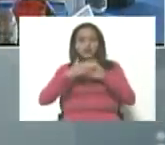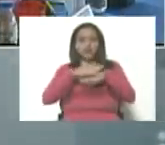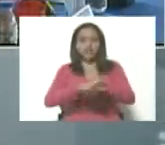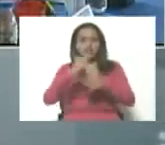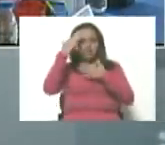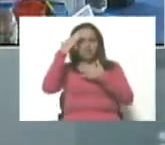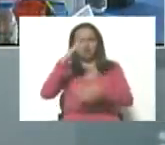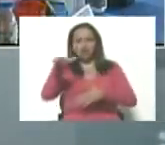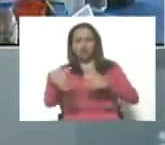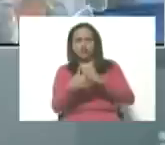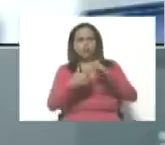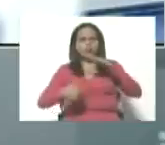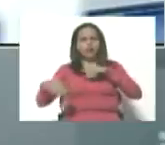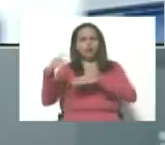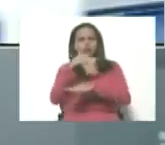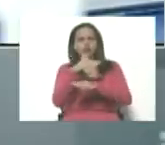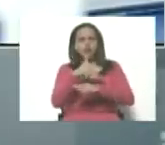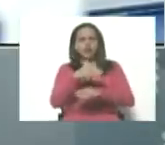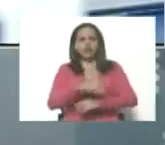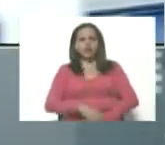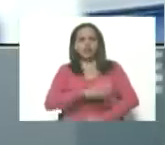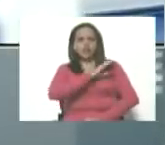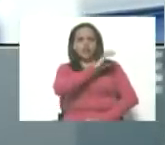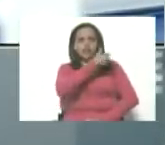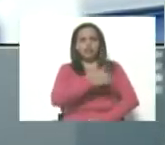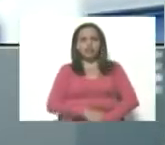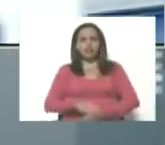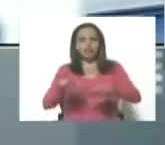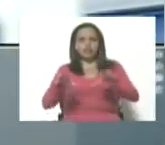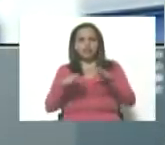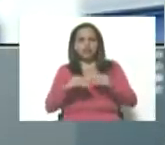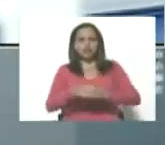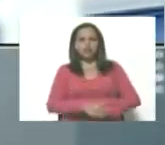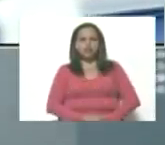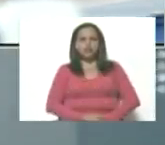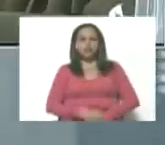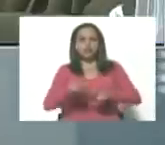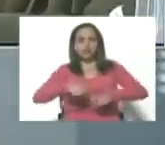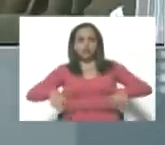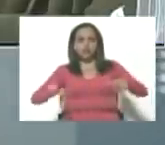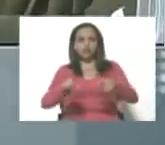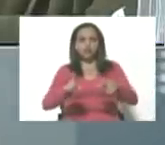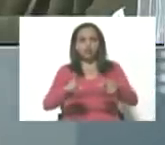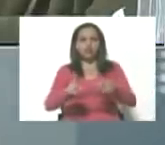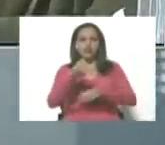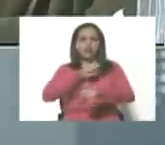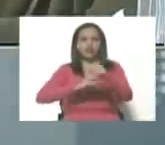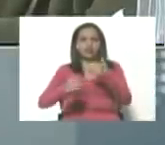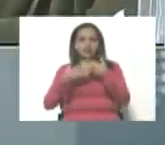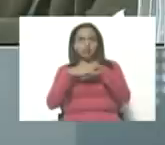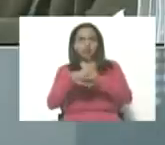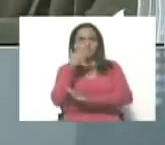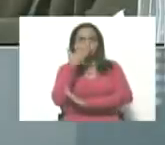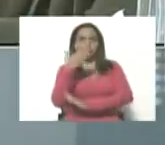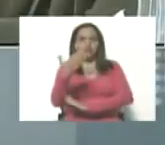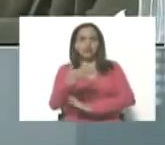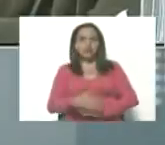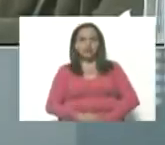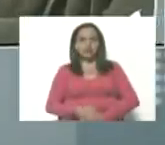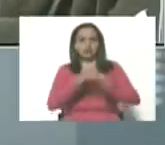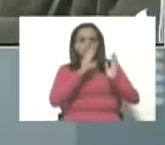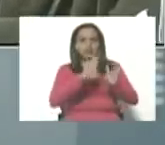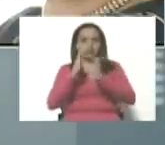saludo a todos los mayores generales y almirantes que asumen las regiones de defensa integral al frente de la